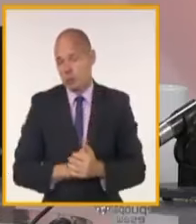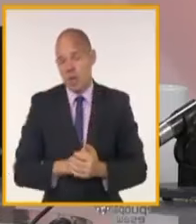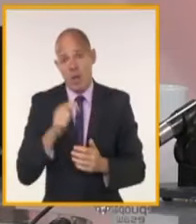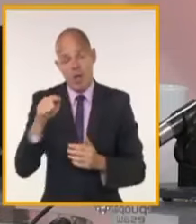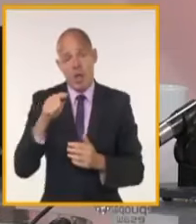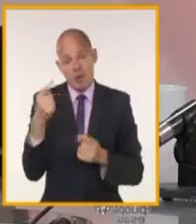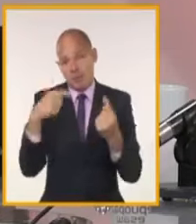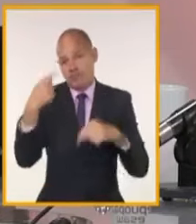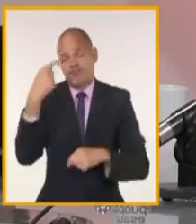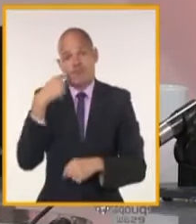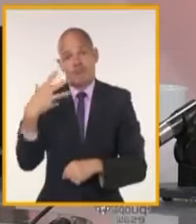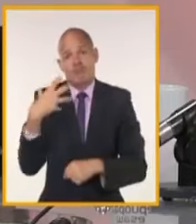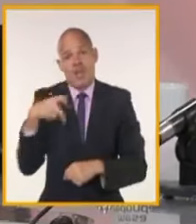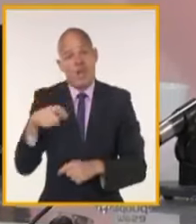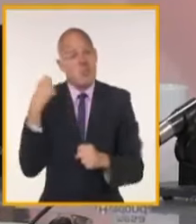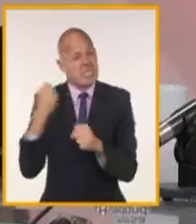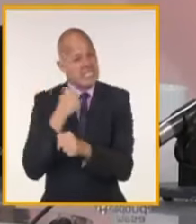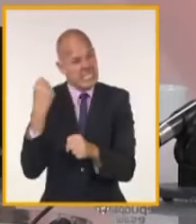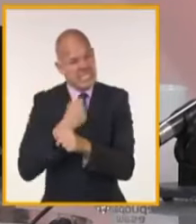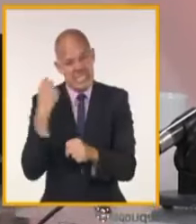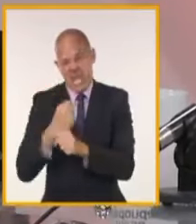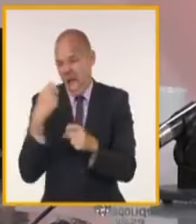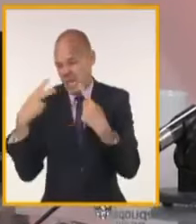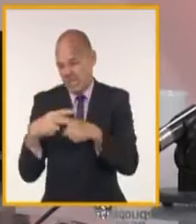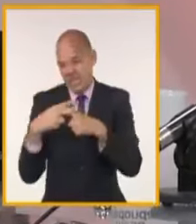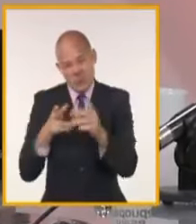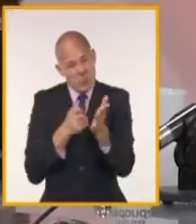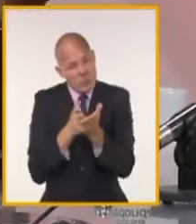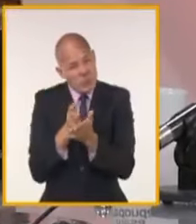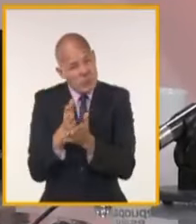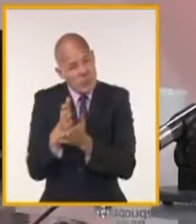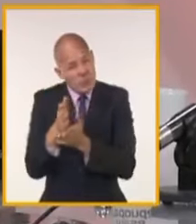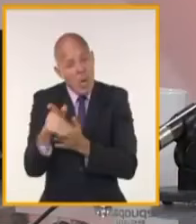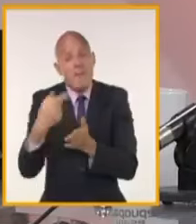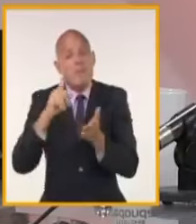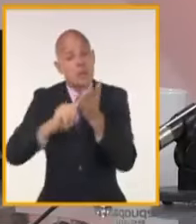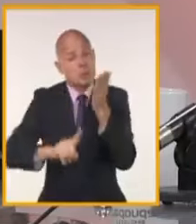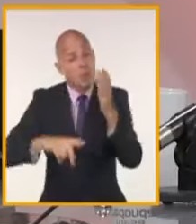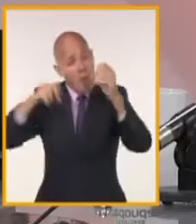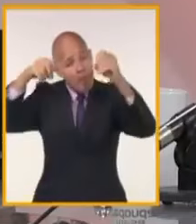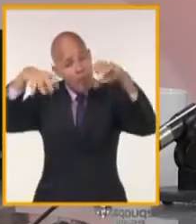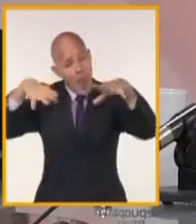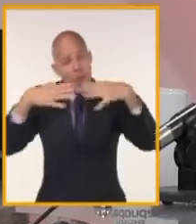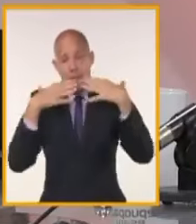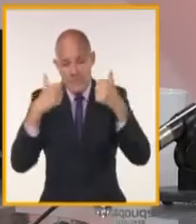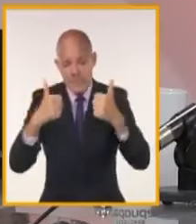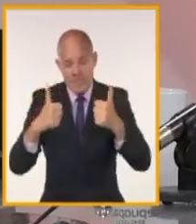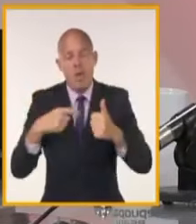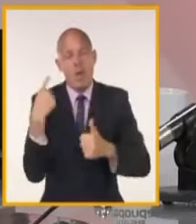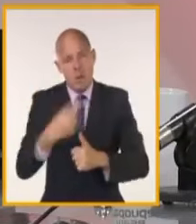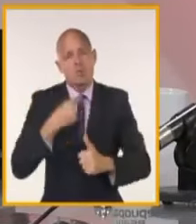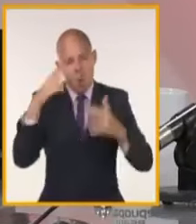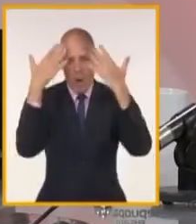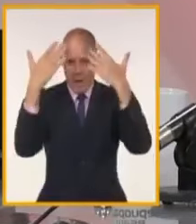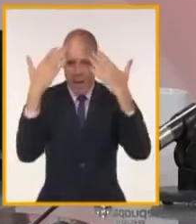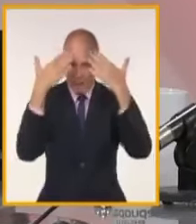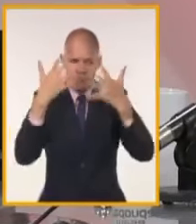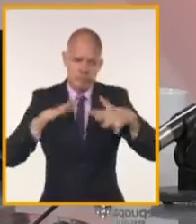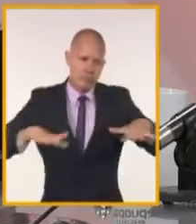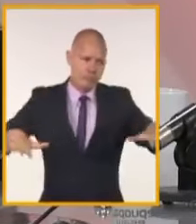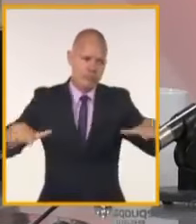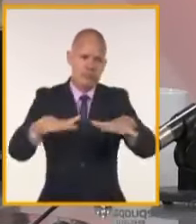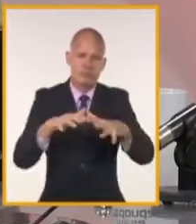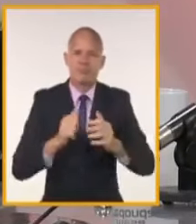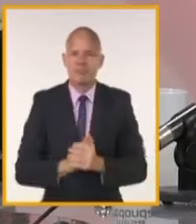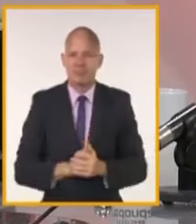energía y Minas están batidos con las calderas haciendo que funcionen Gracias y en su nombre el reconocimiento de toda la mesa redonda y del pueblo de